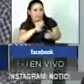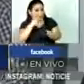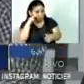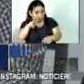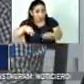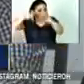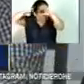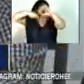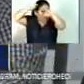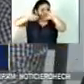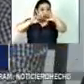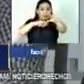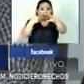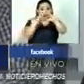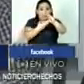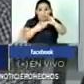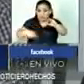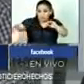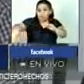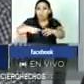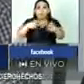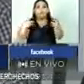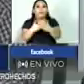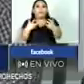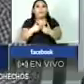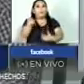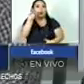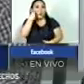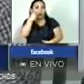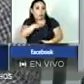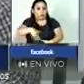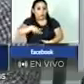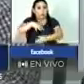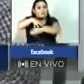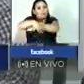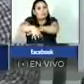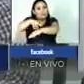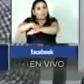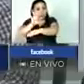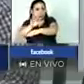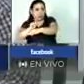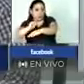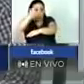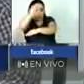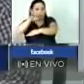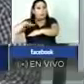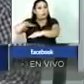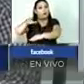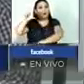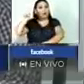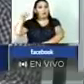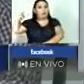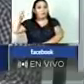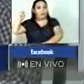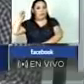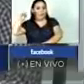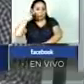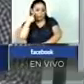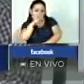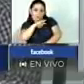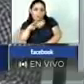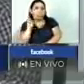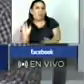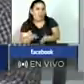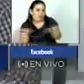que está circulando donde los compañeros de la zona norte de Chalatenango, San Ignacio, La Palma, estaban destruyendo alrededor